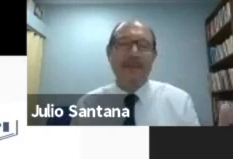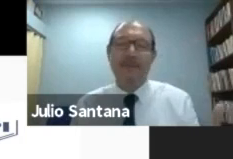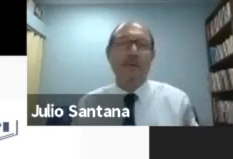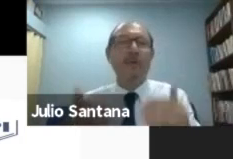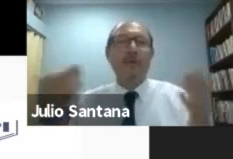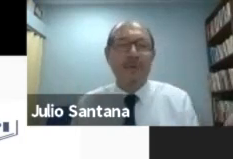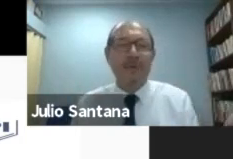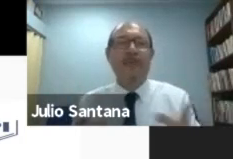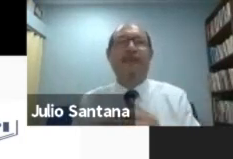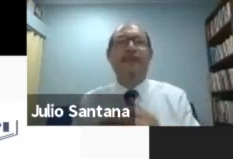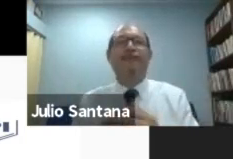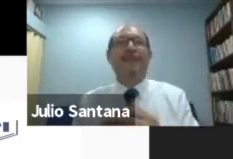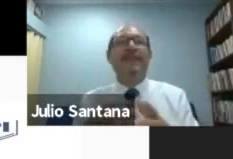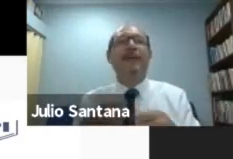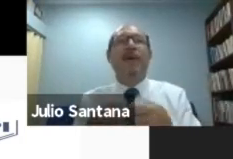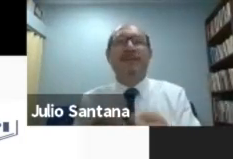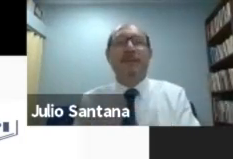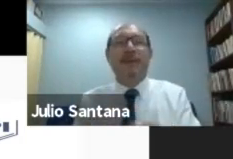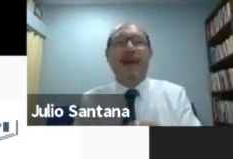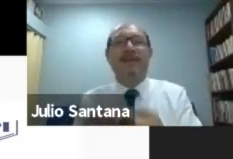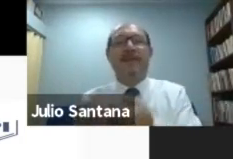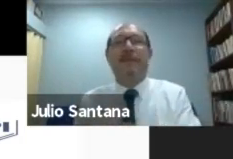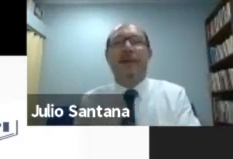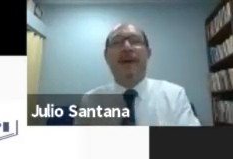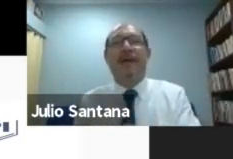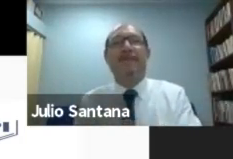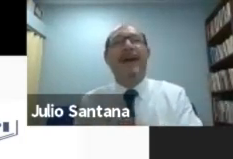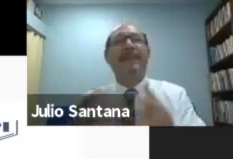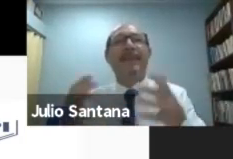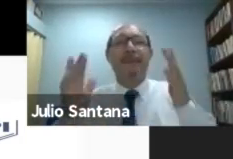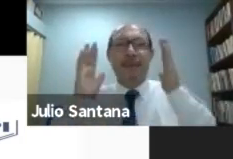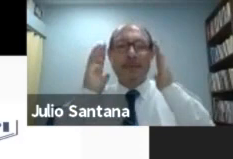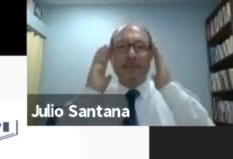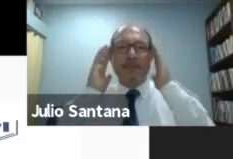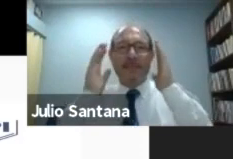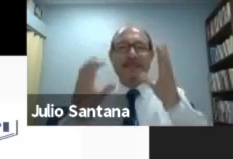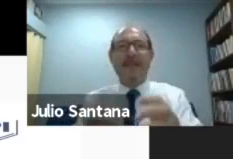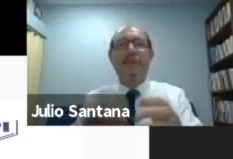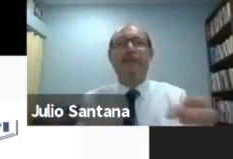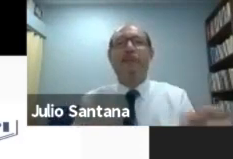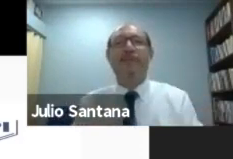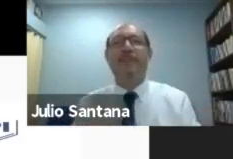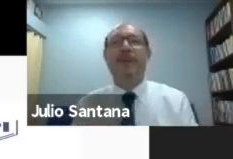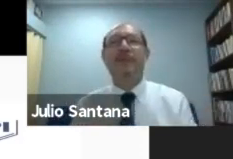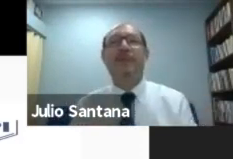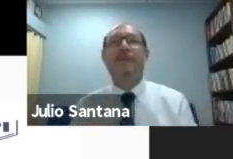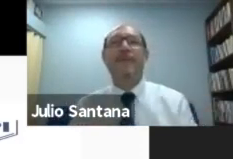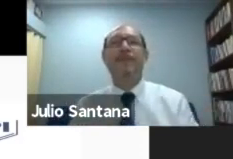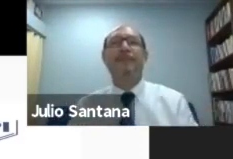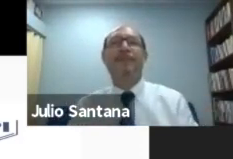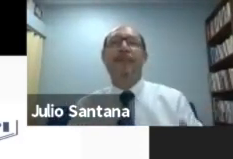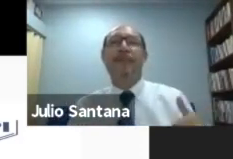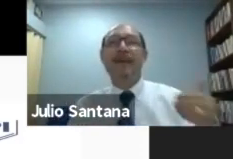mucha gente, no todos, tienen un acceso a teléfono y a ciertos dispositivos